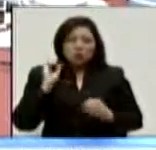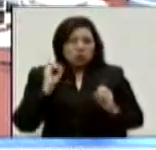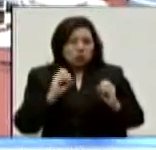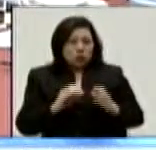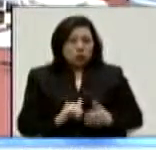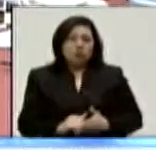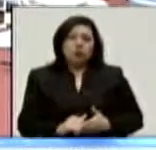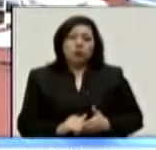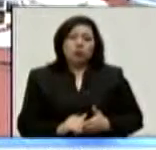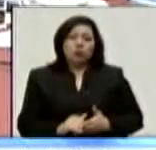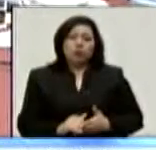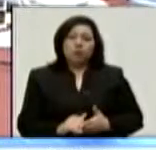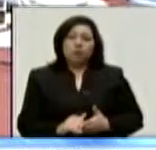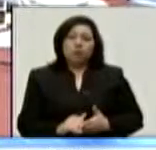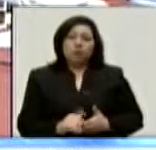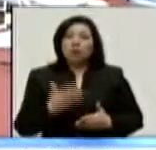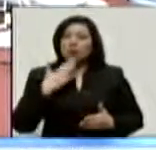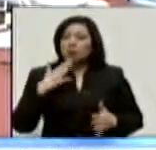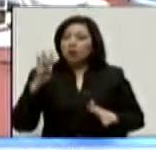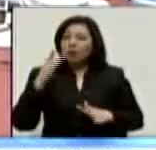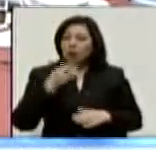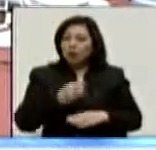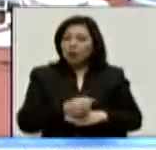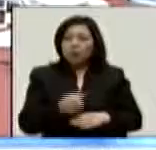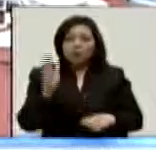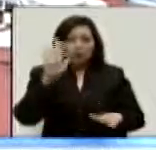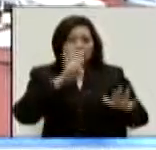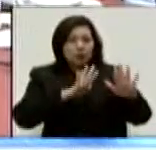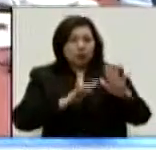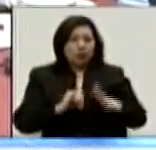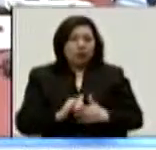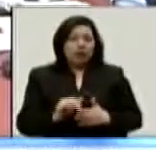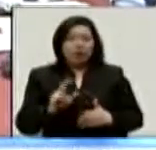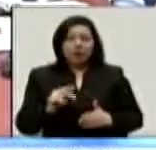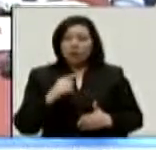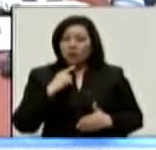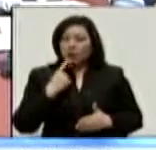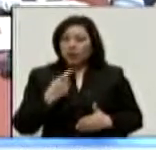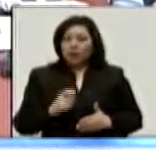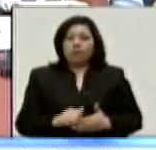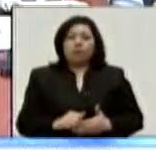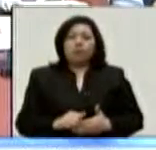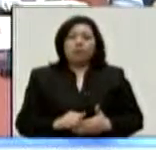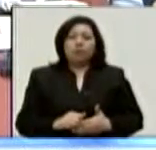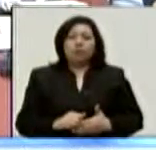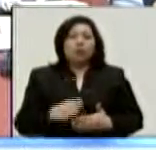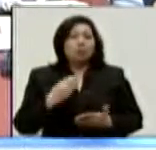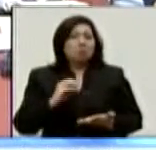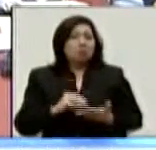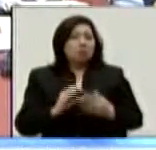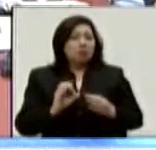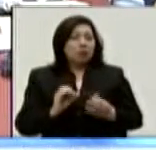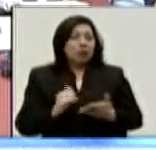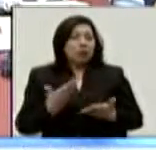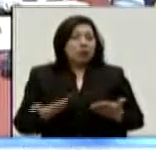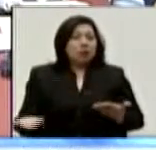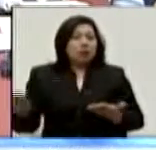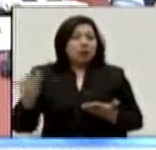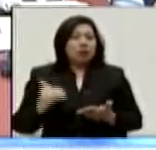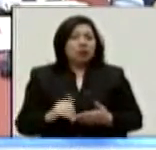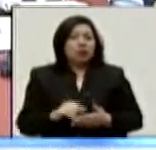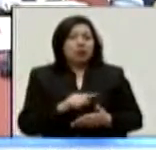contaminante, ¿no? Contra el medio ambiente, y esa no era una causal como para poder intervenir